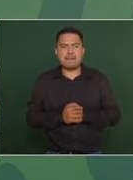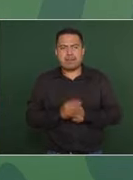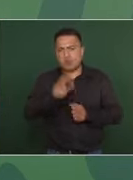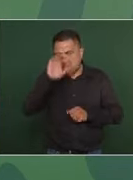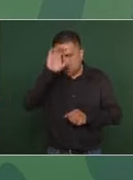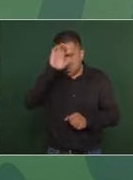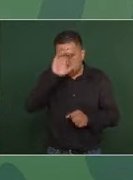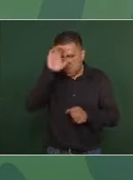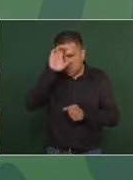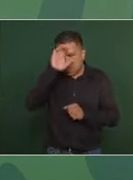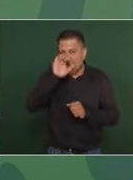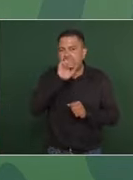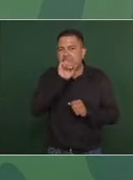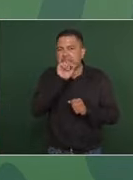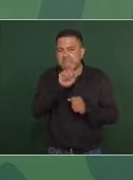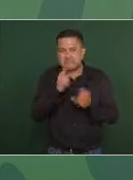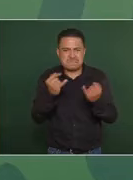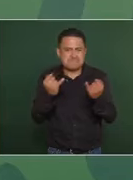culturas de